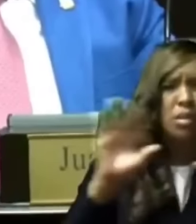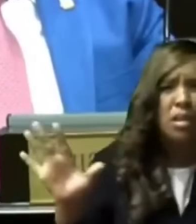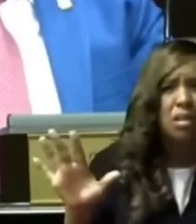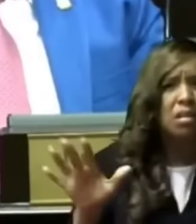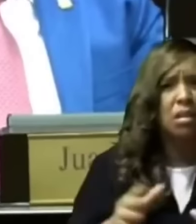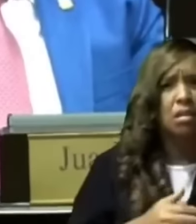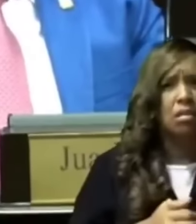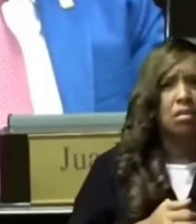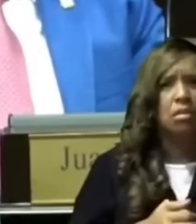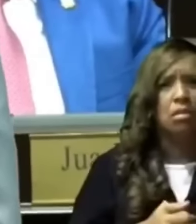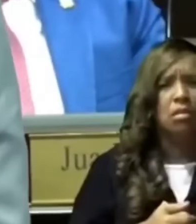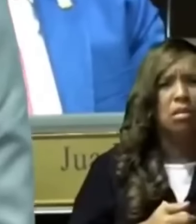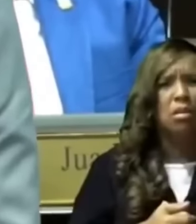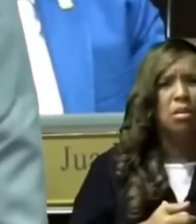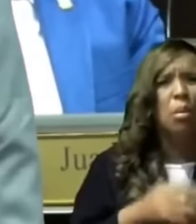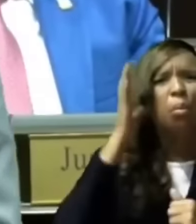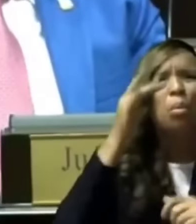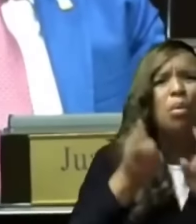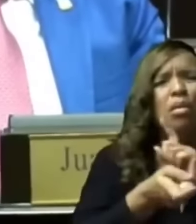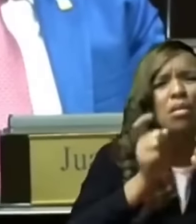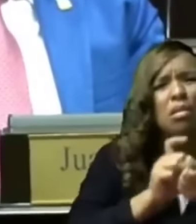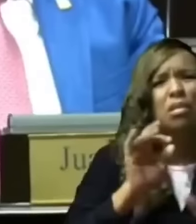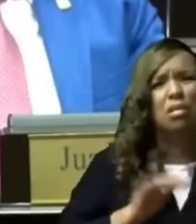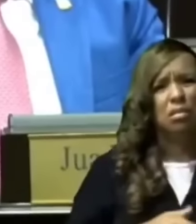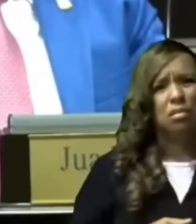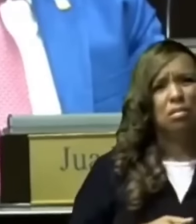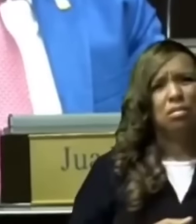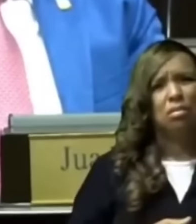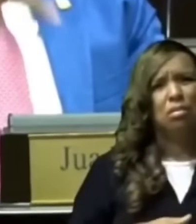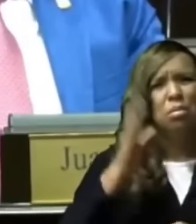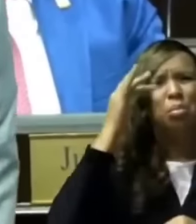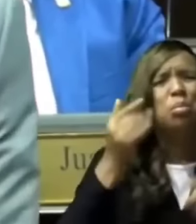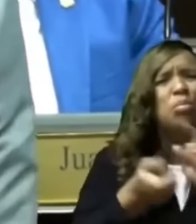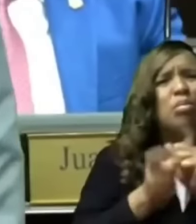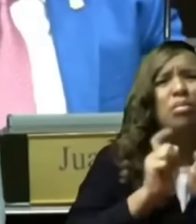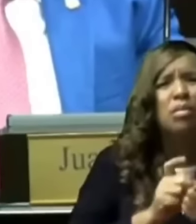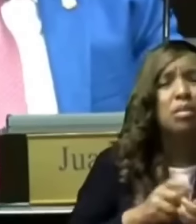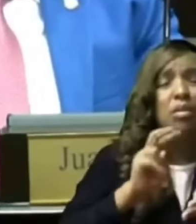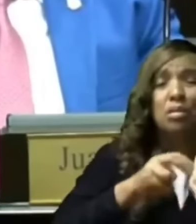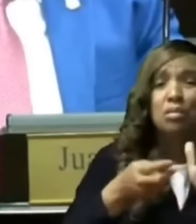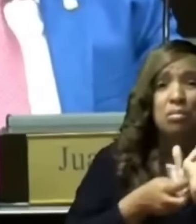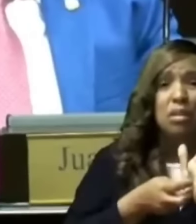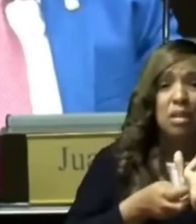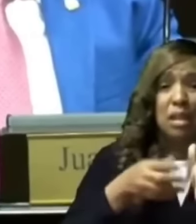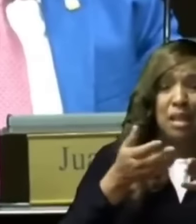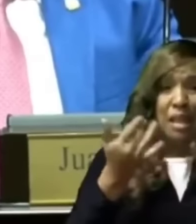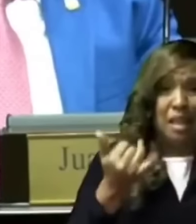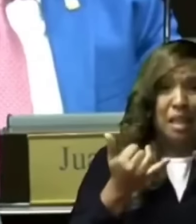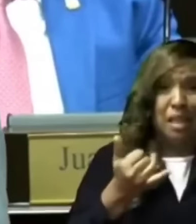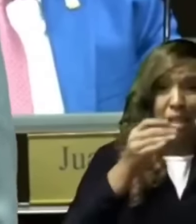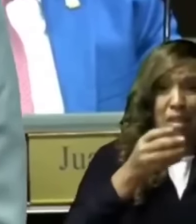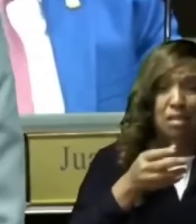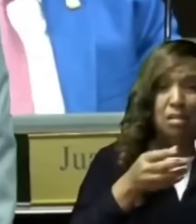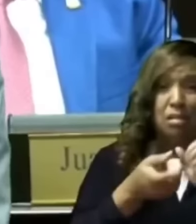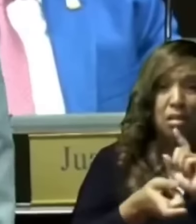modificación es innecesaria, es caprichosa y no obedece a los intereses generales, sino a intereses